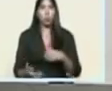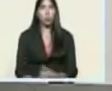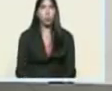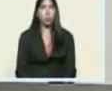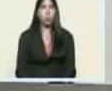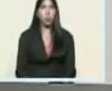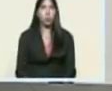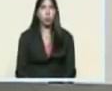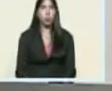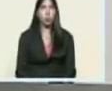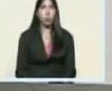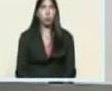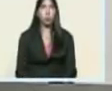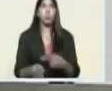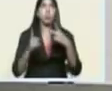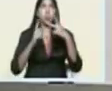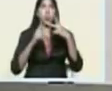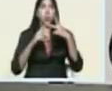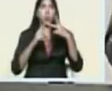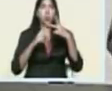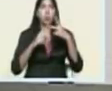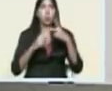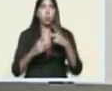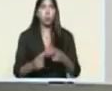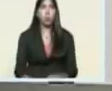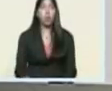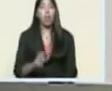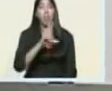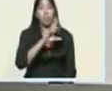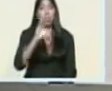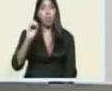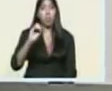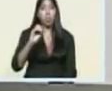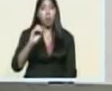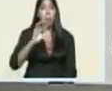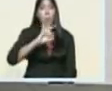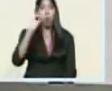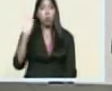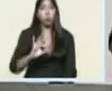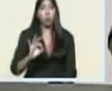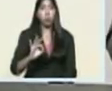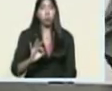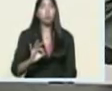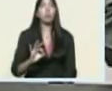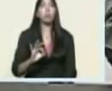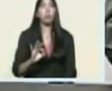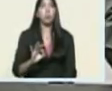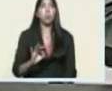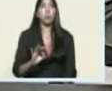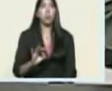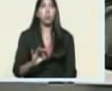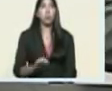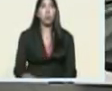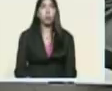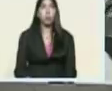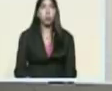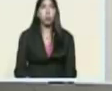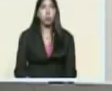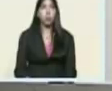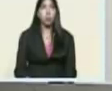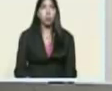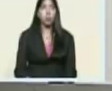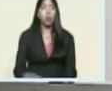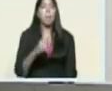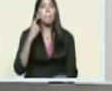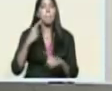economía. Anuncio un aumento del 30% del salario mínimo nacional y de